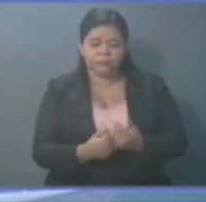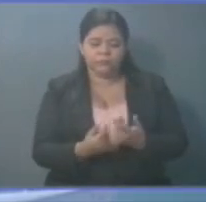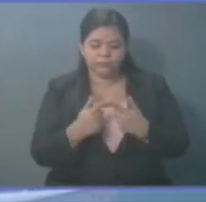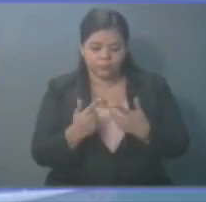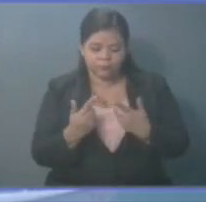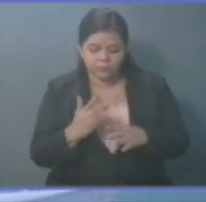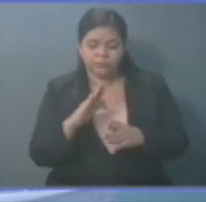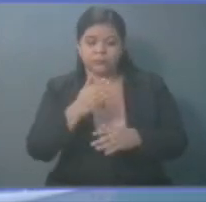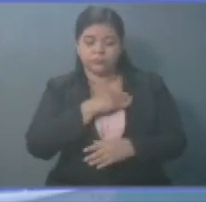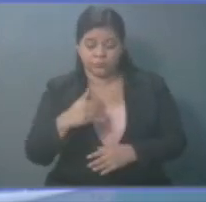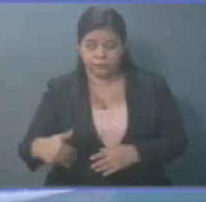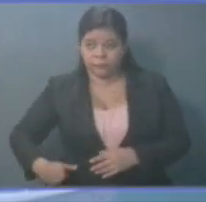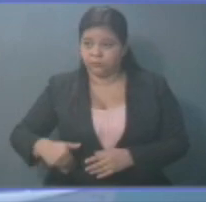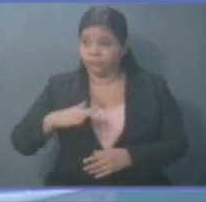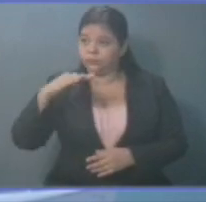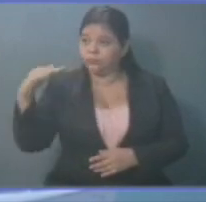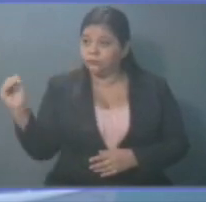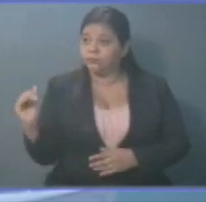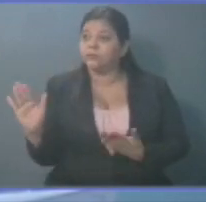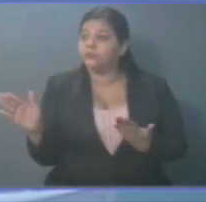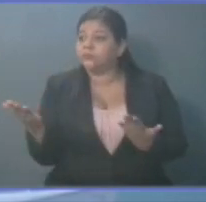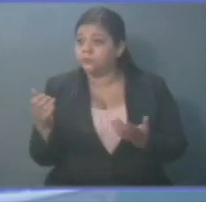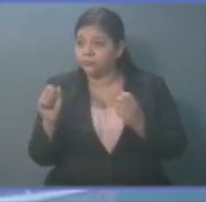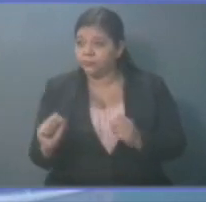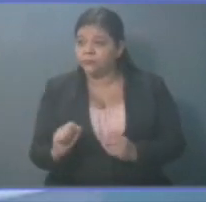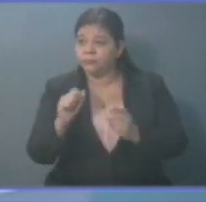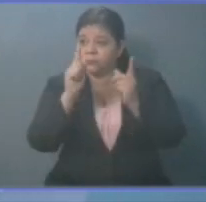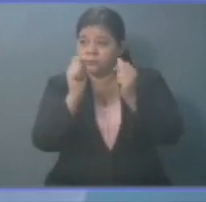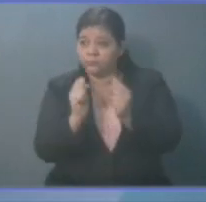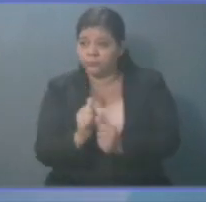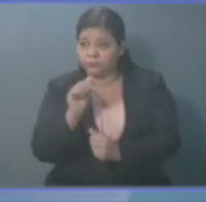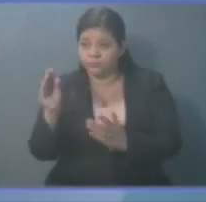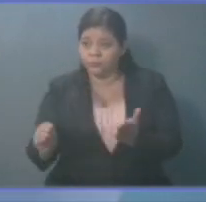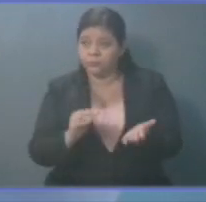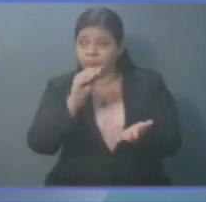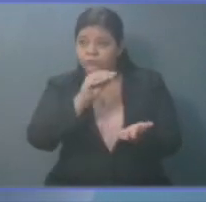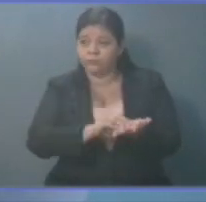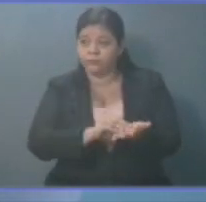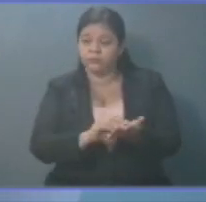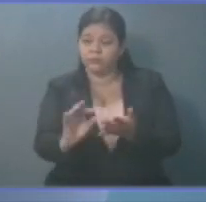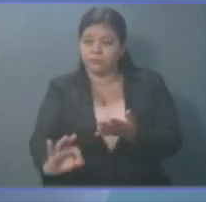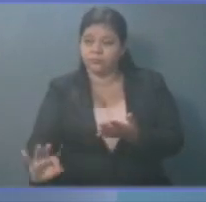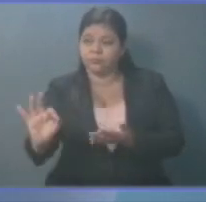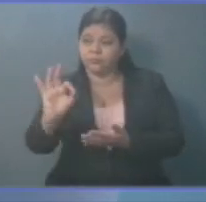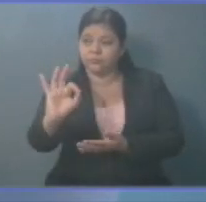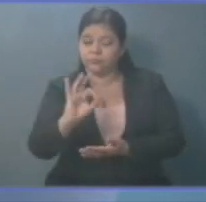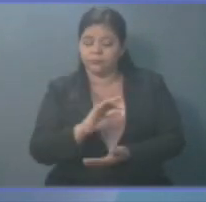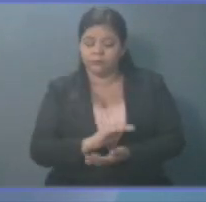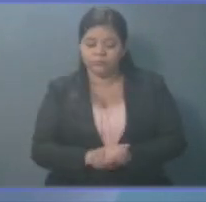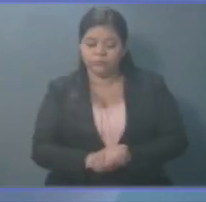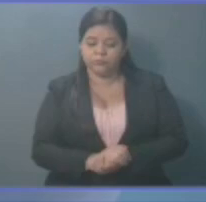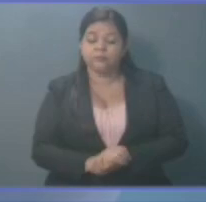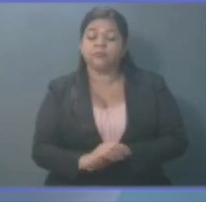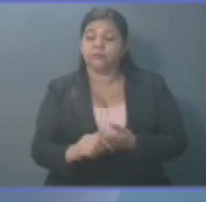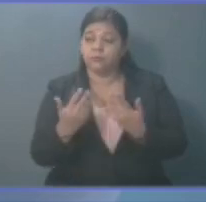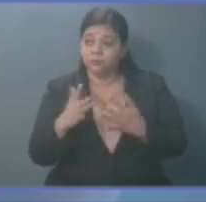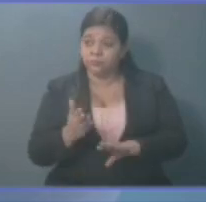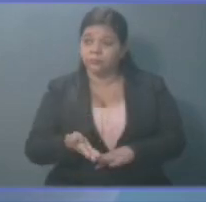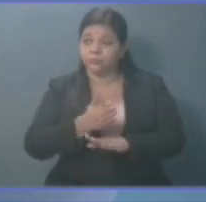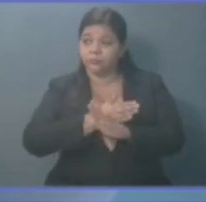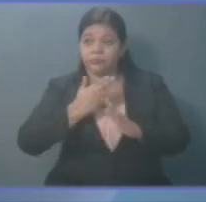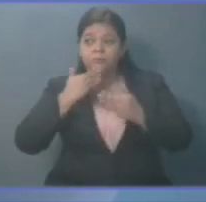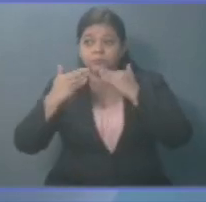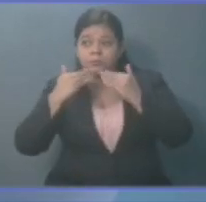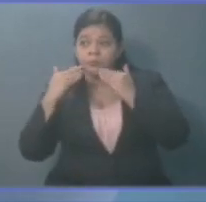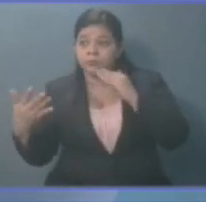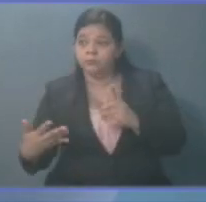correspondiente a la Presidencia de la República, a fin de incorporar el presupuesto del Organismo de Mejora Regulatoria. Se explica en la iniciativa que